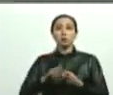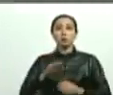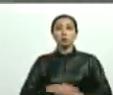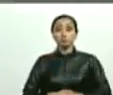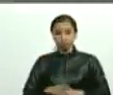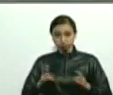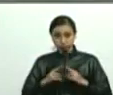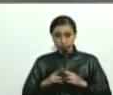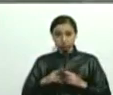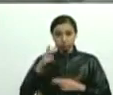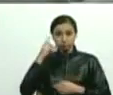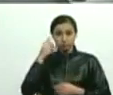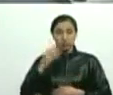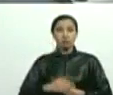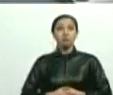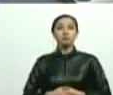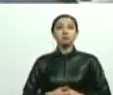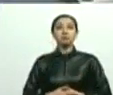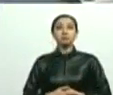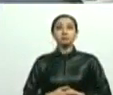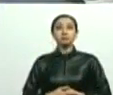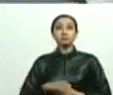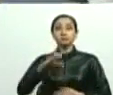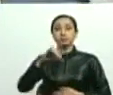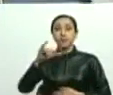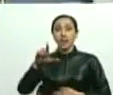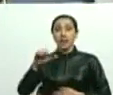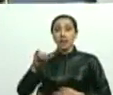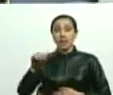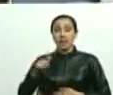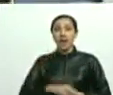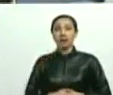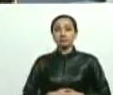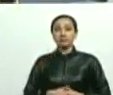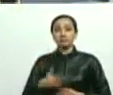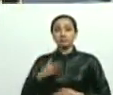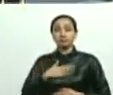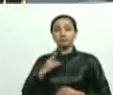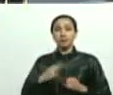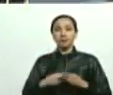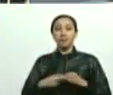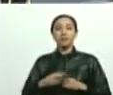conocen? Cilia Flores de Maduro.